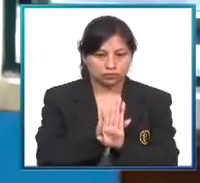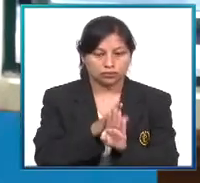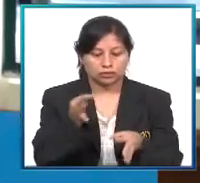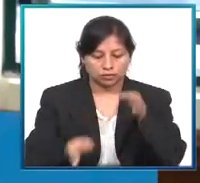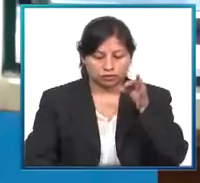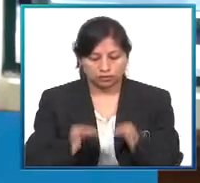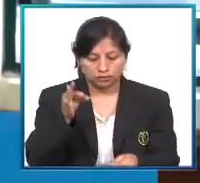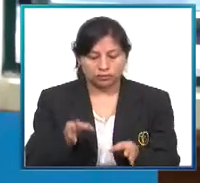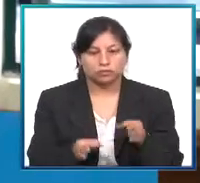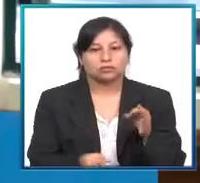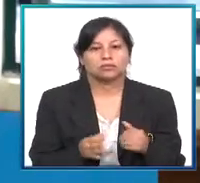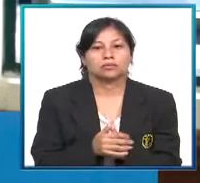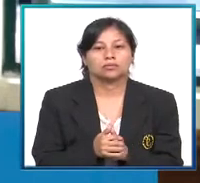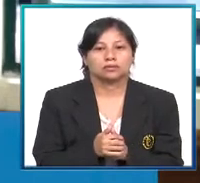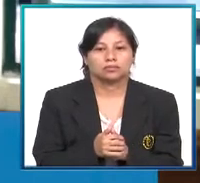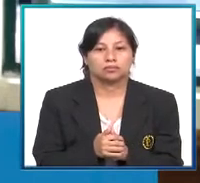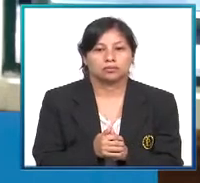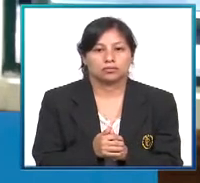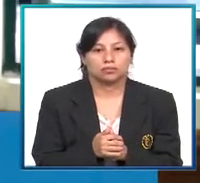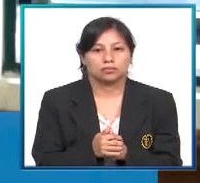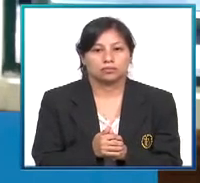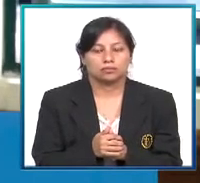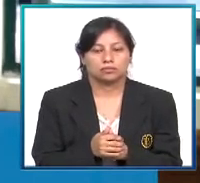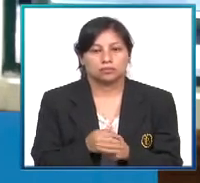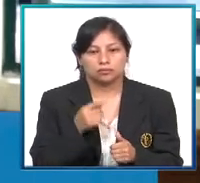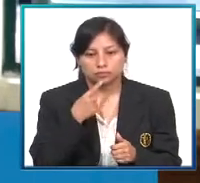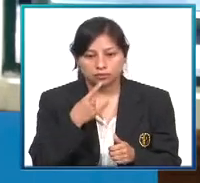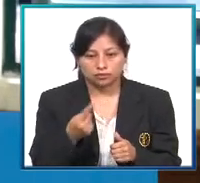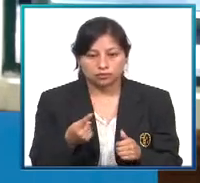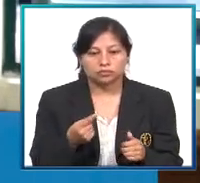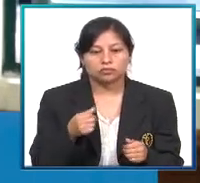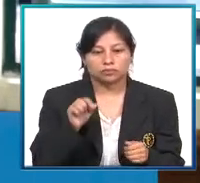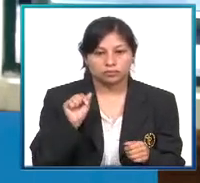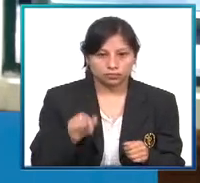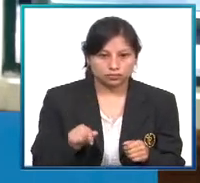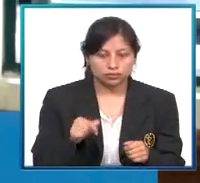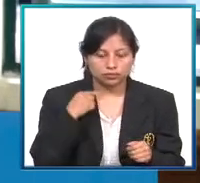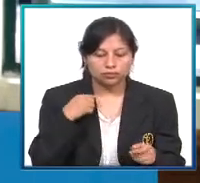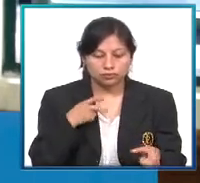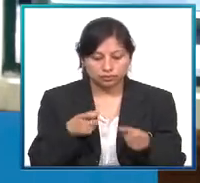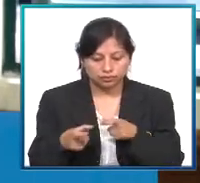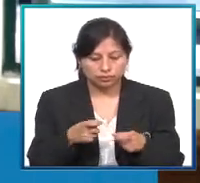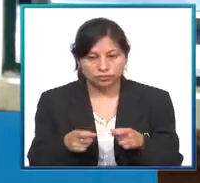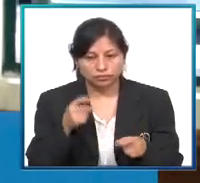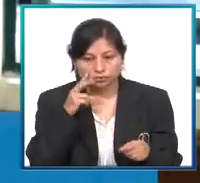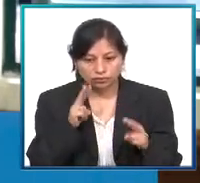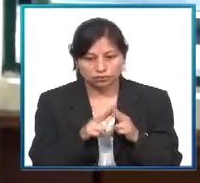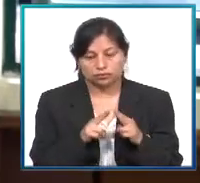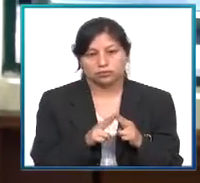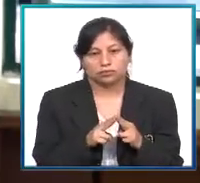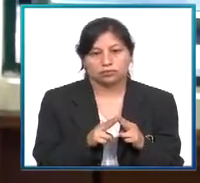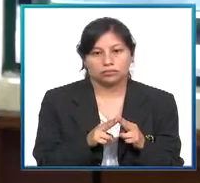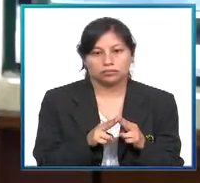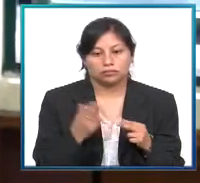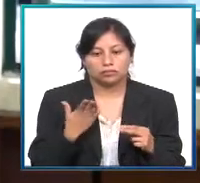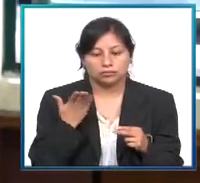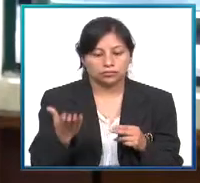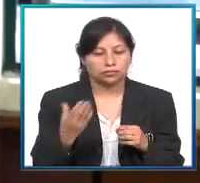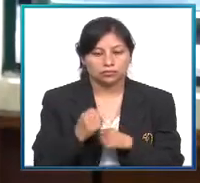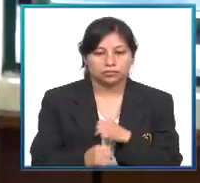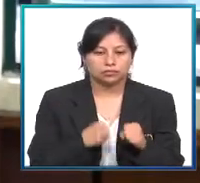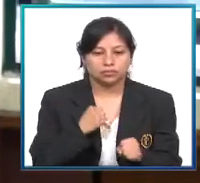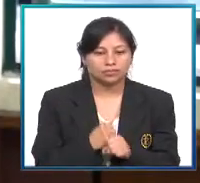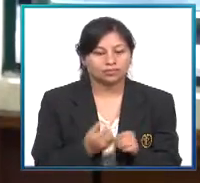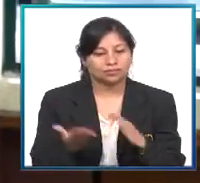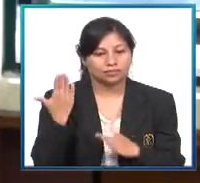jurídico respectivo, ¿va? Es una inscripción de dominio dado hace mucho